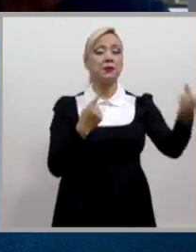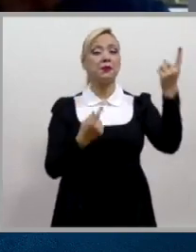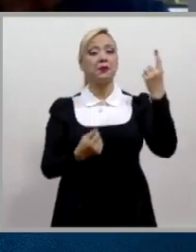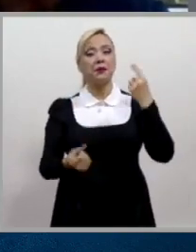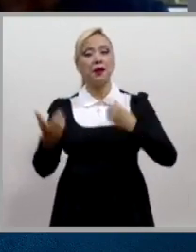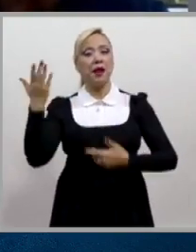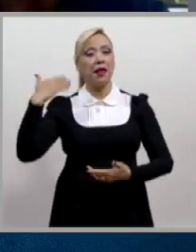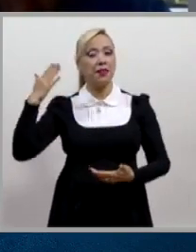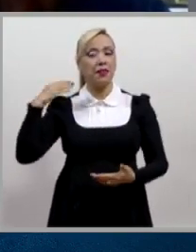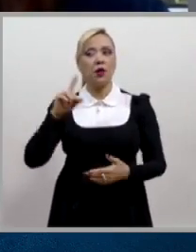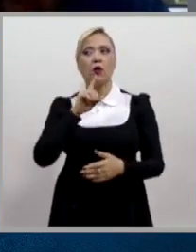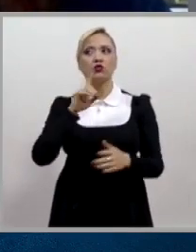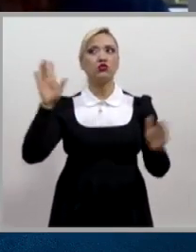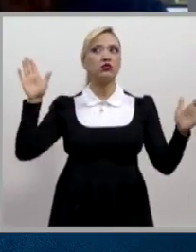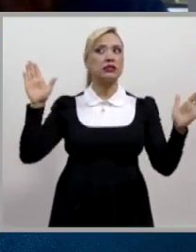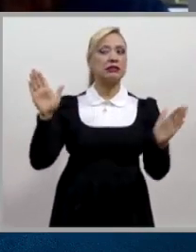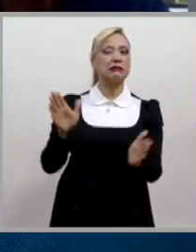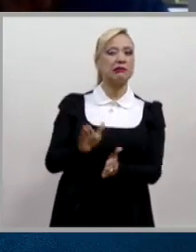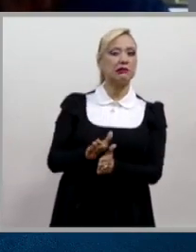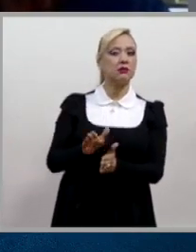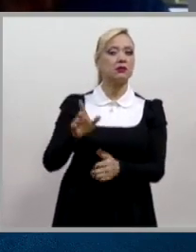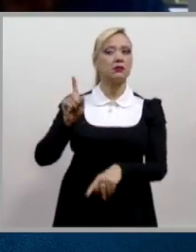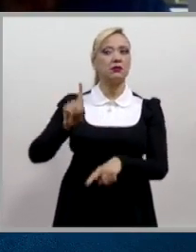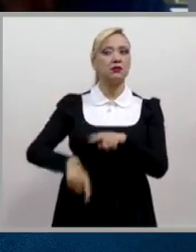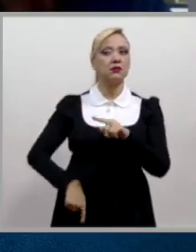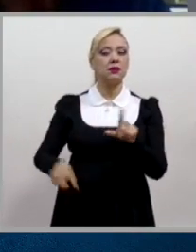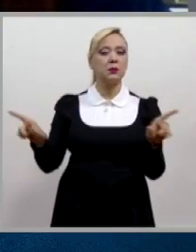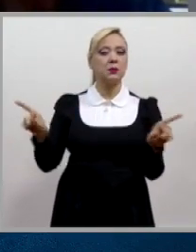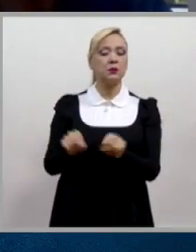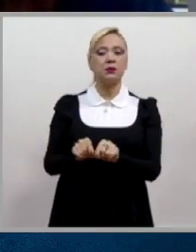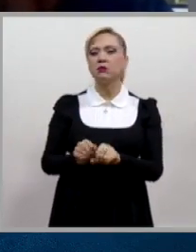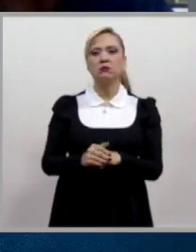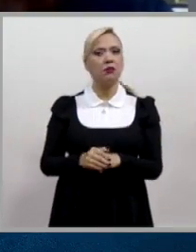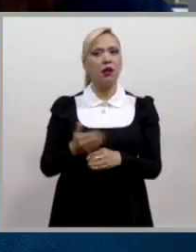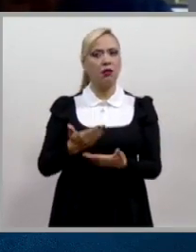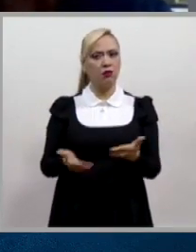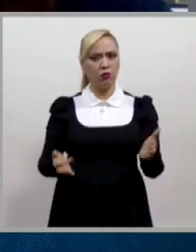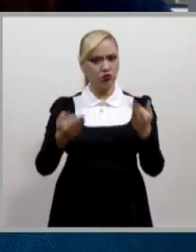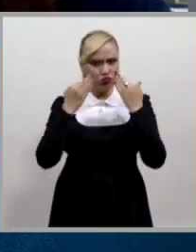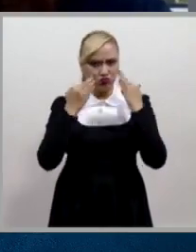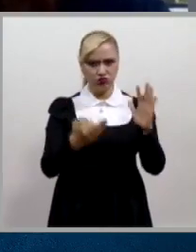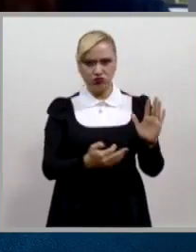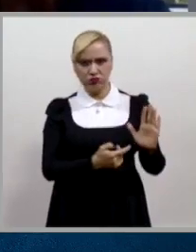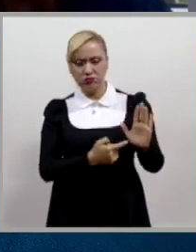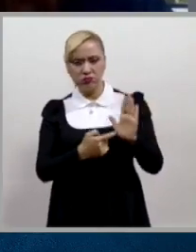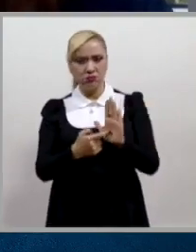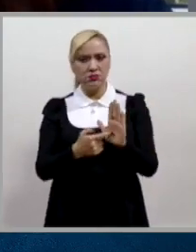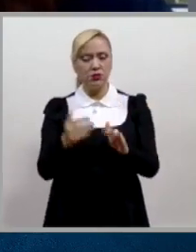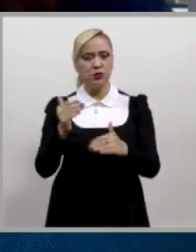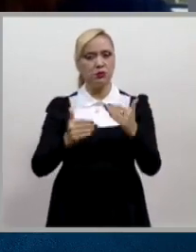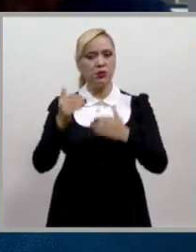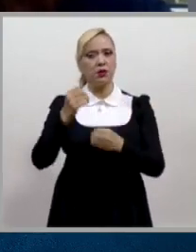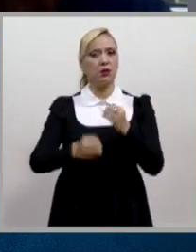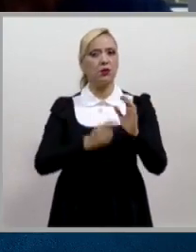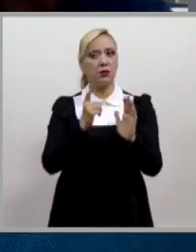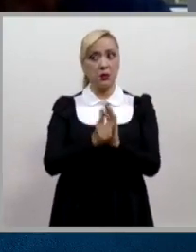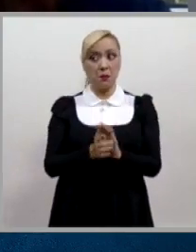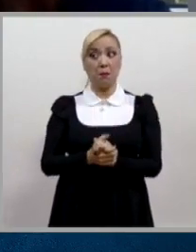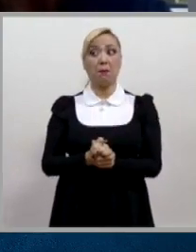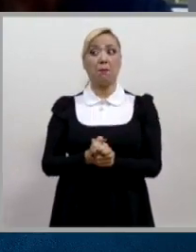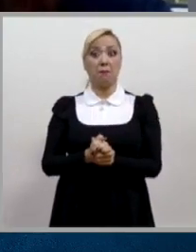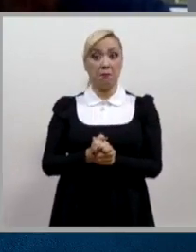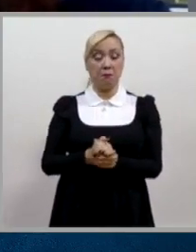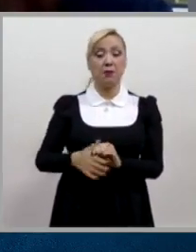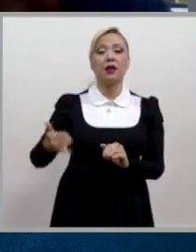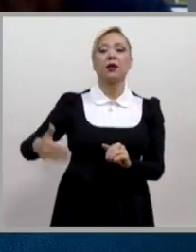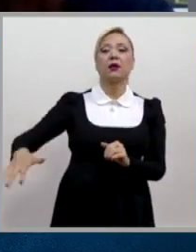son reportados. Y eso viene también con el reto de cómo comunicamos, y no solo me refiero a la Suprema Corte, cómo en general el gremio